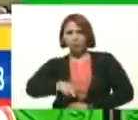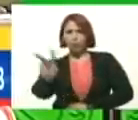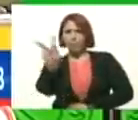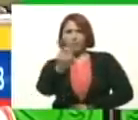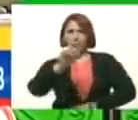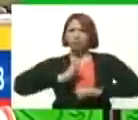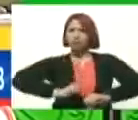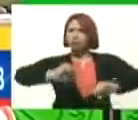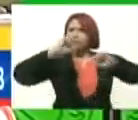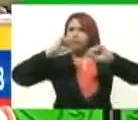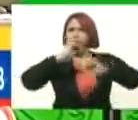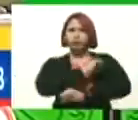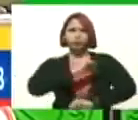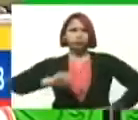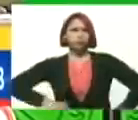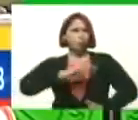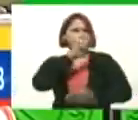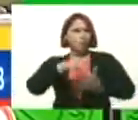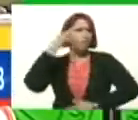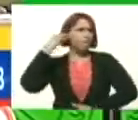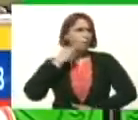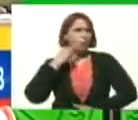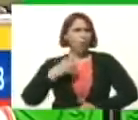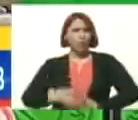¡Que viva la Fuerza Armada Nacional Bolivariana!